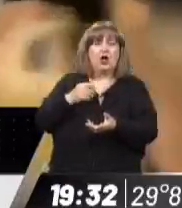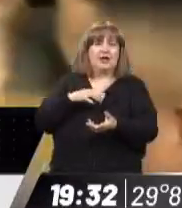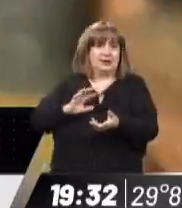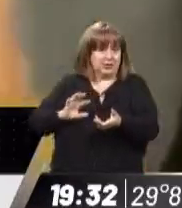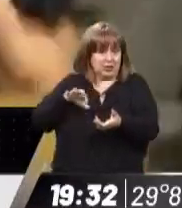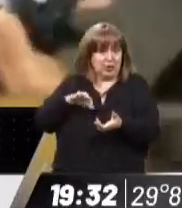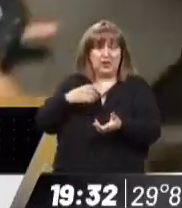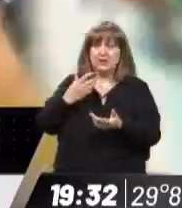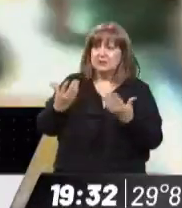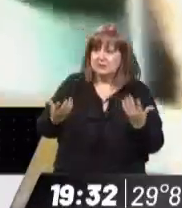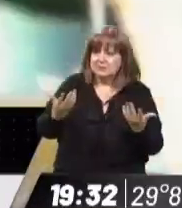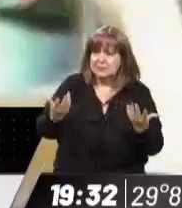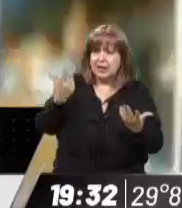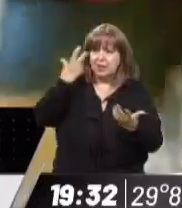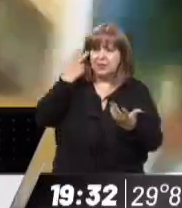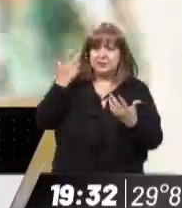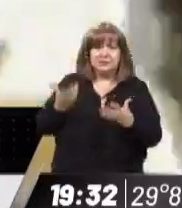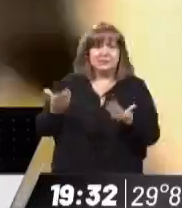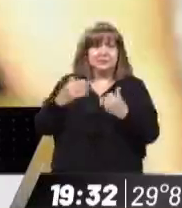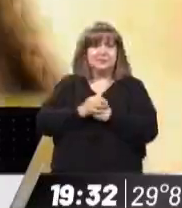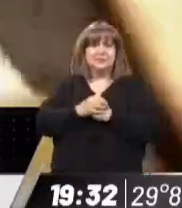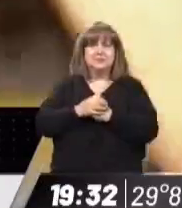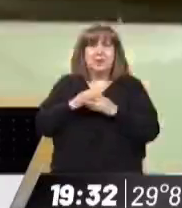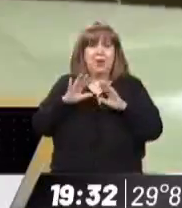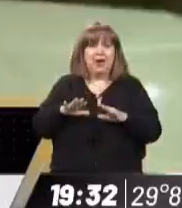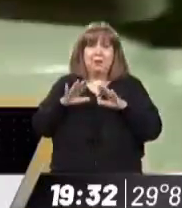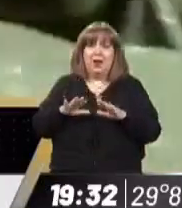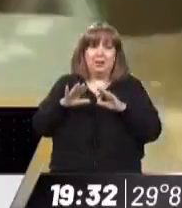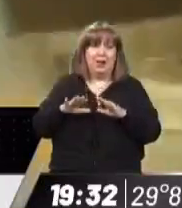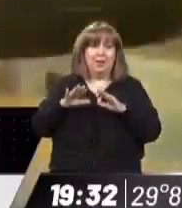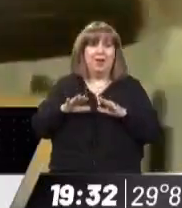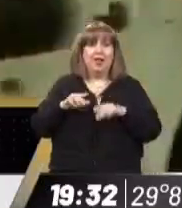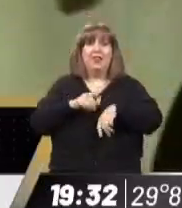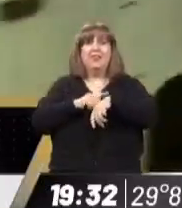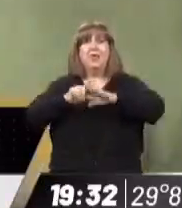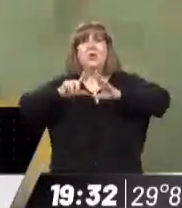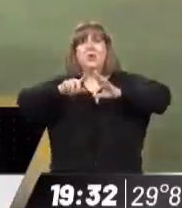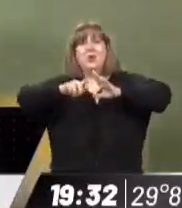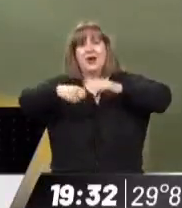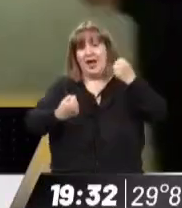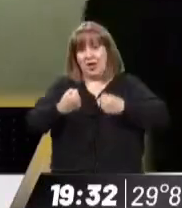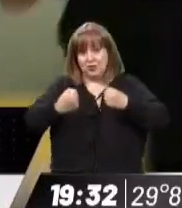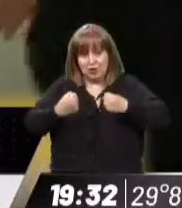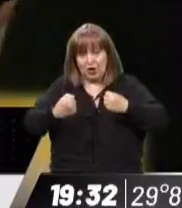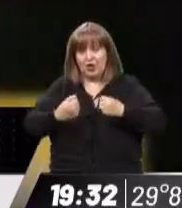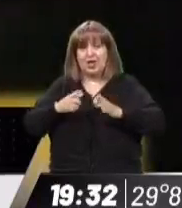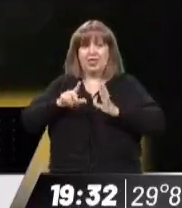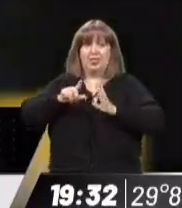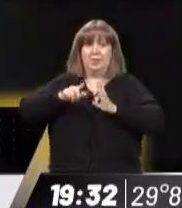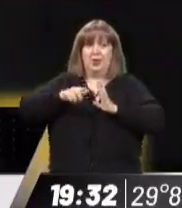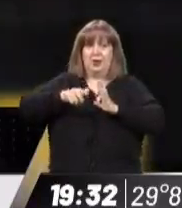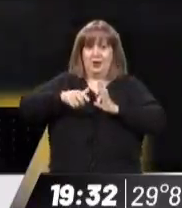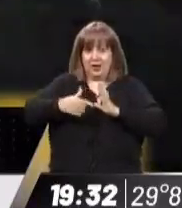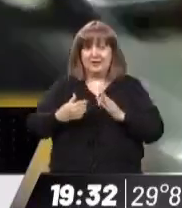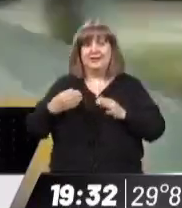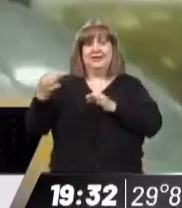que adentro, o sea, los pibitos, ay, Messi, me quiero sacar una foto con vos. Y obvio. Y mira, no sé si habrán algunas imágenes Mora de la fiesta en sí,